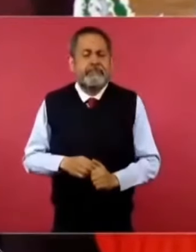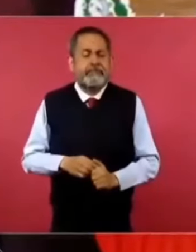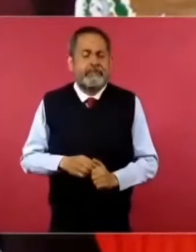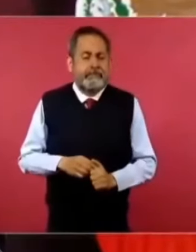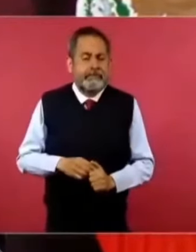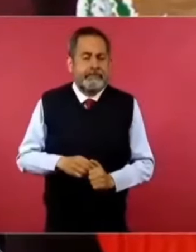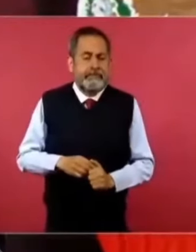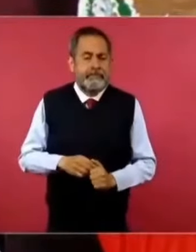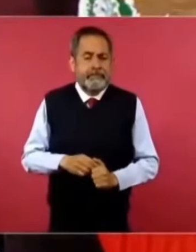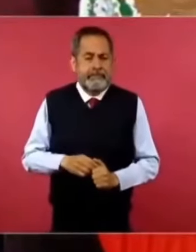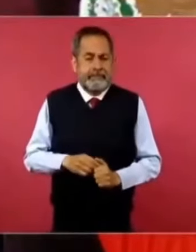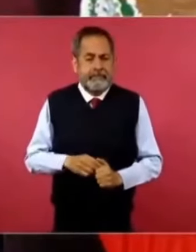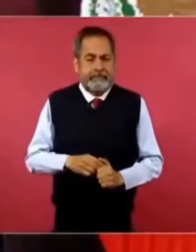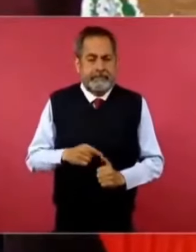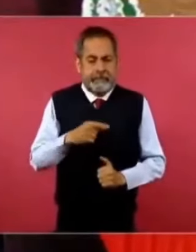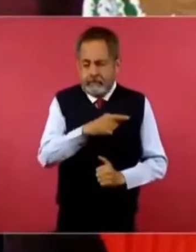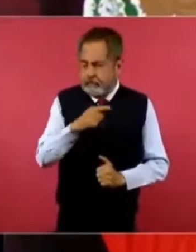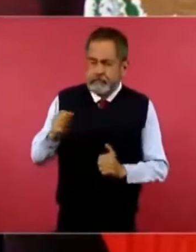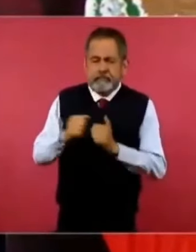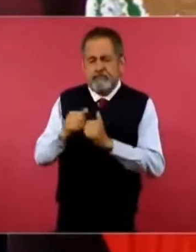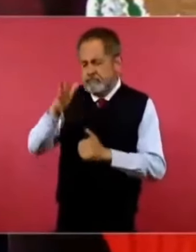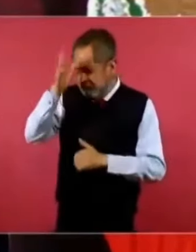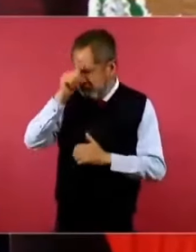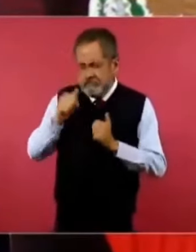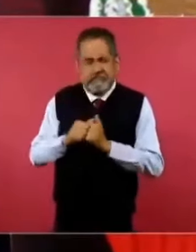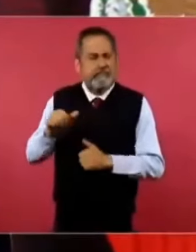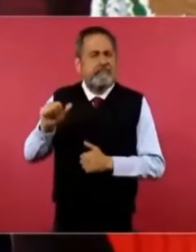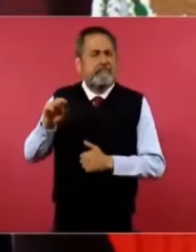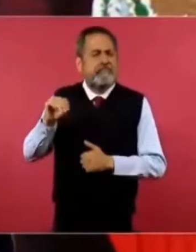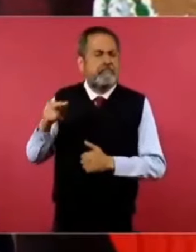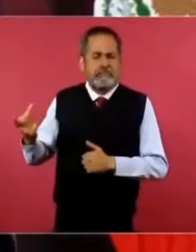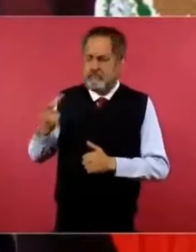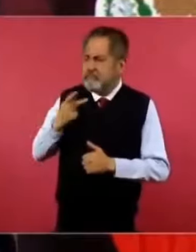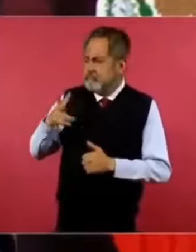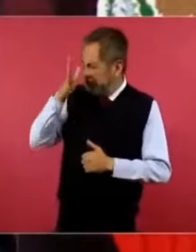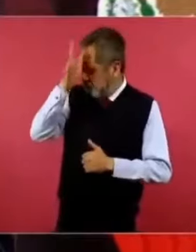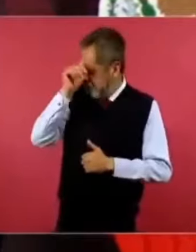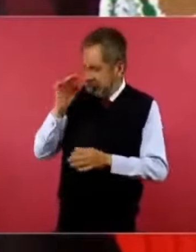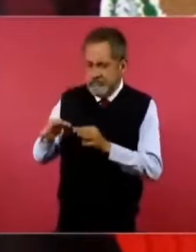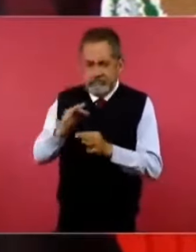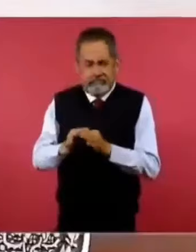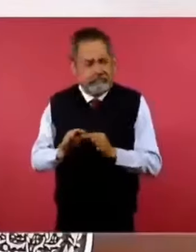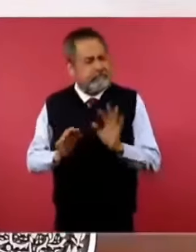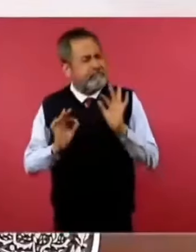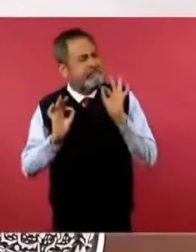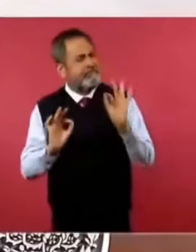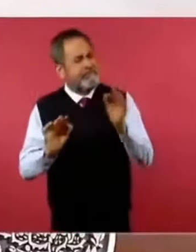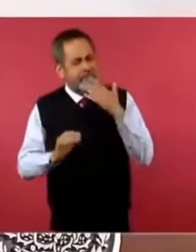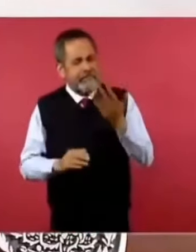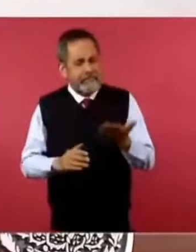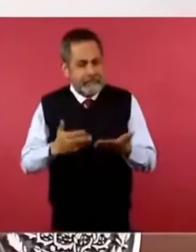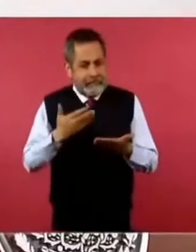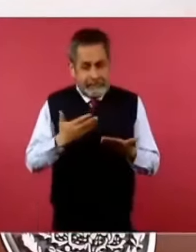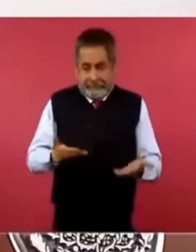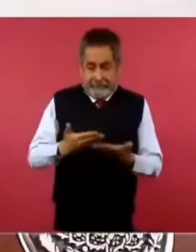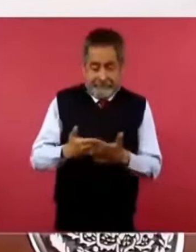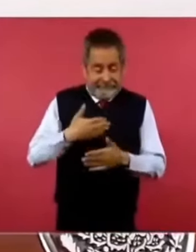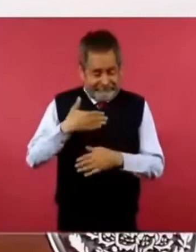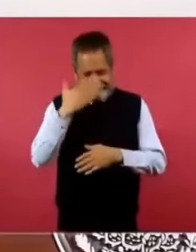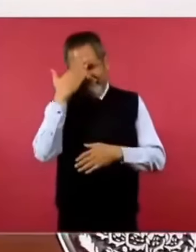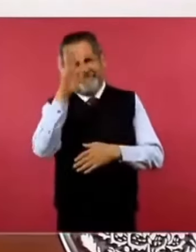comprobarlo de que estaba de acuerdo conmigo Por eso ahora me extraña que está diciendo